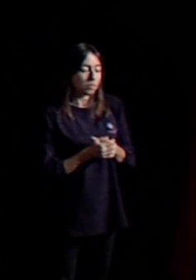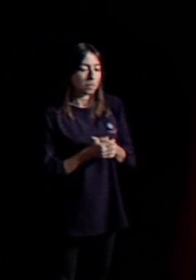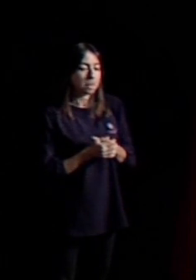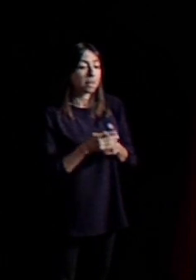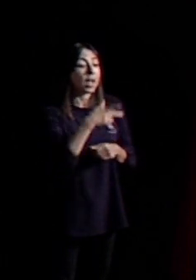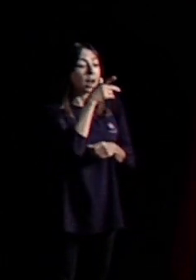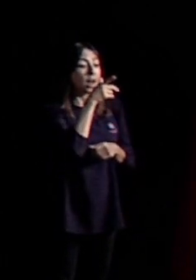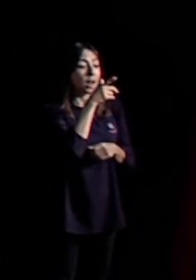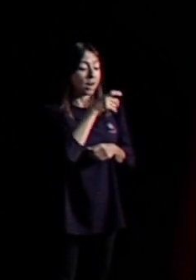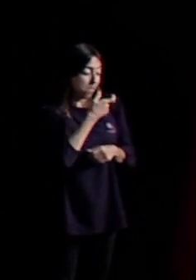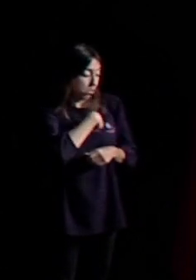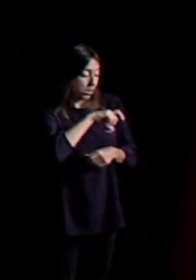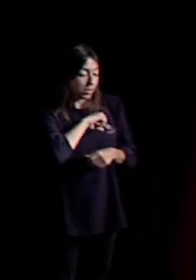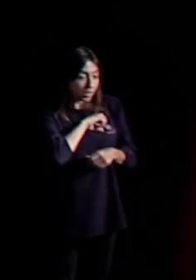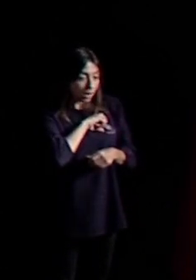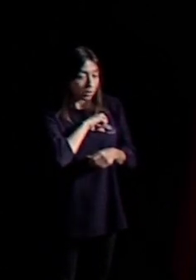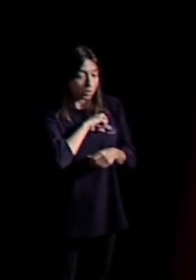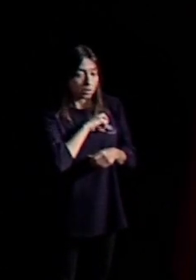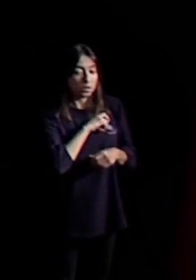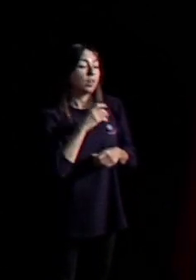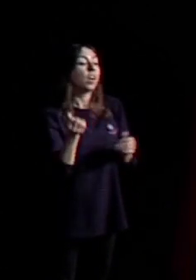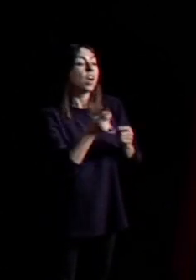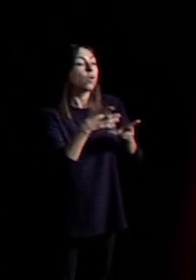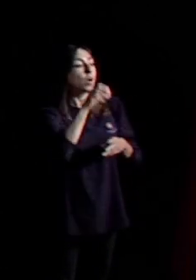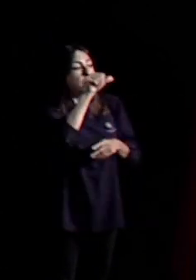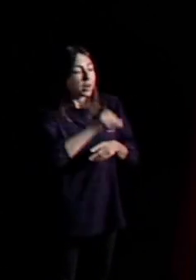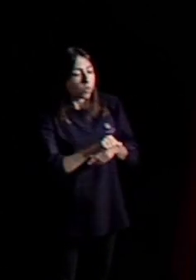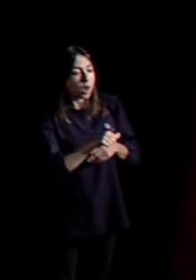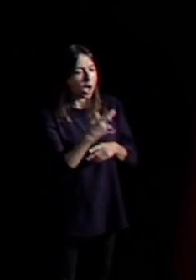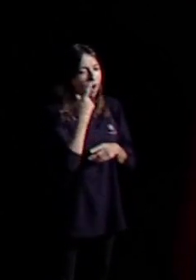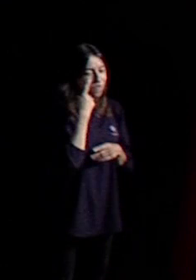La policía, como en algunas películas, ¿no?, os vigila.